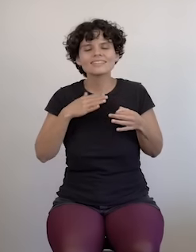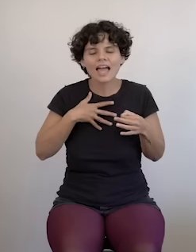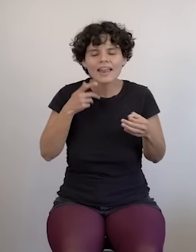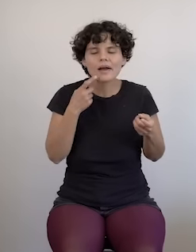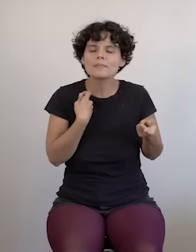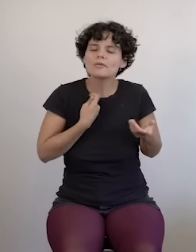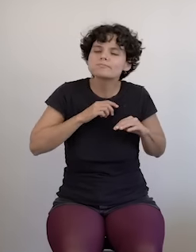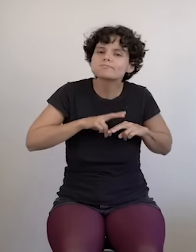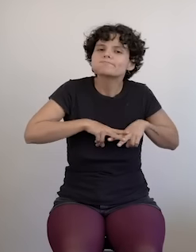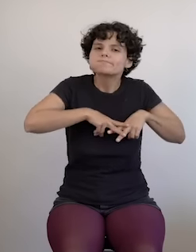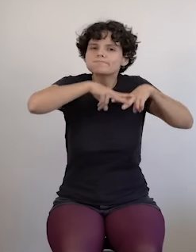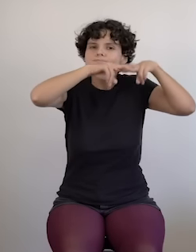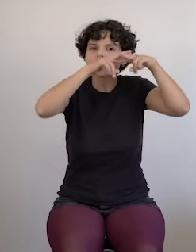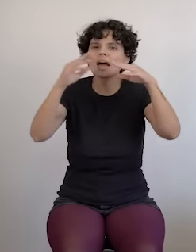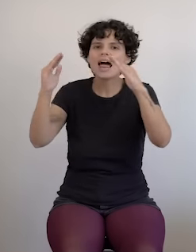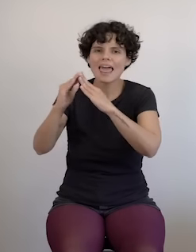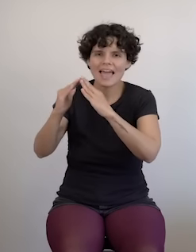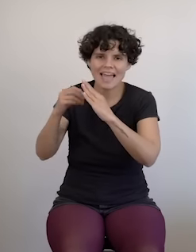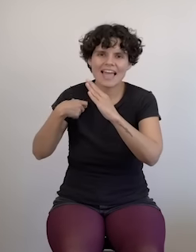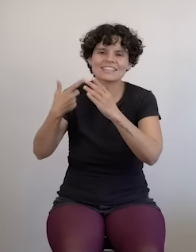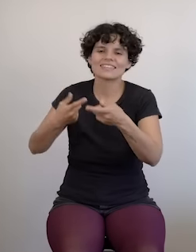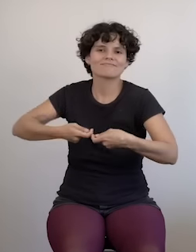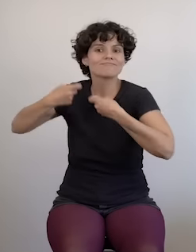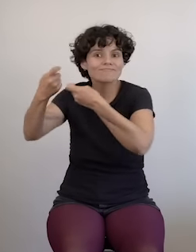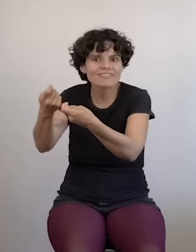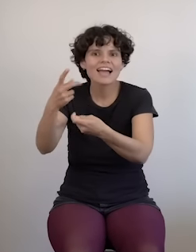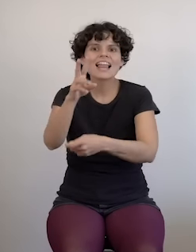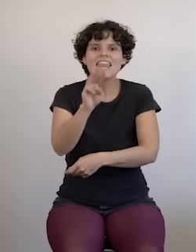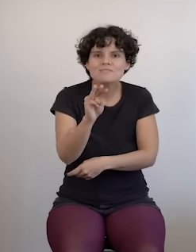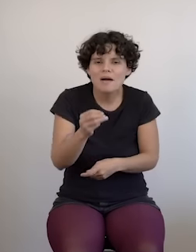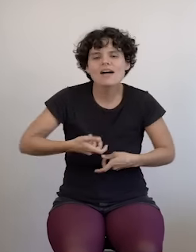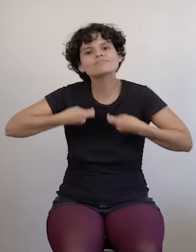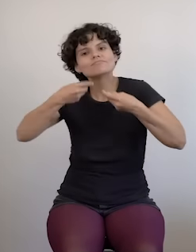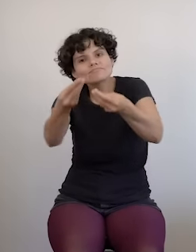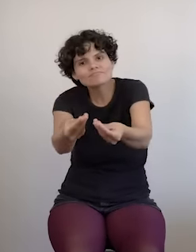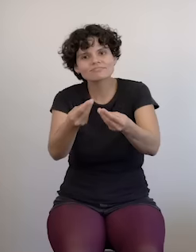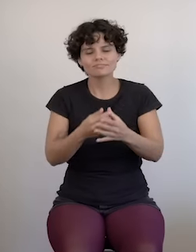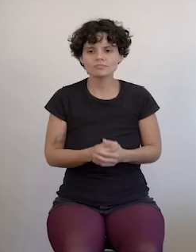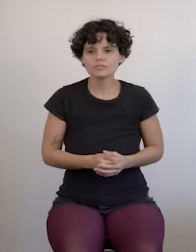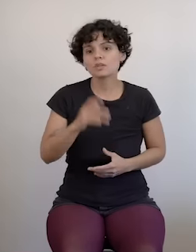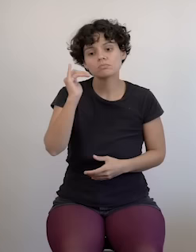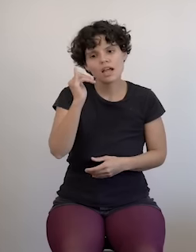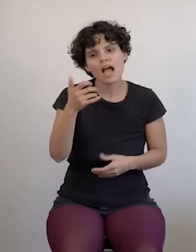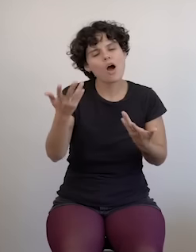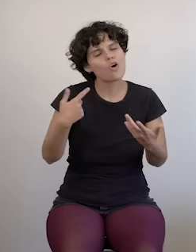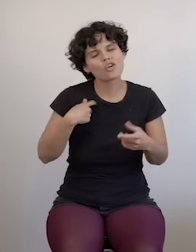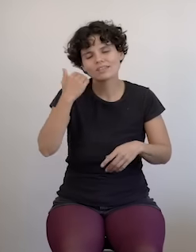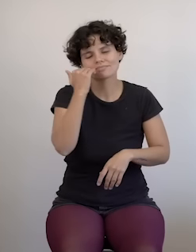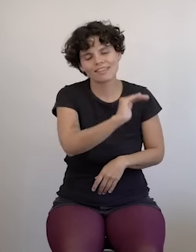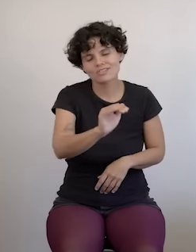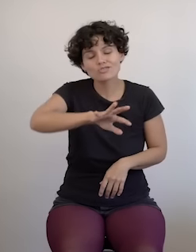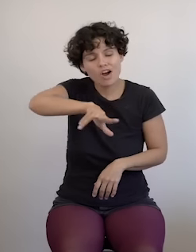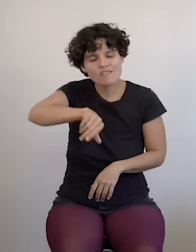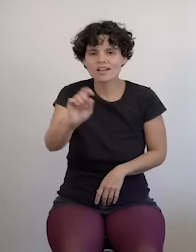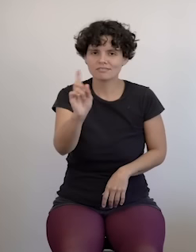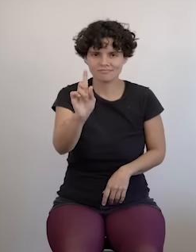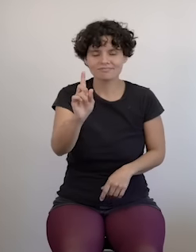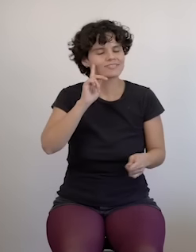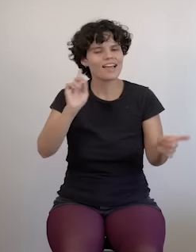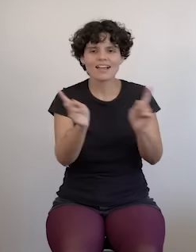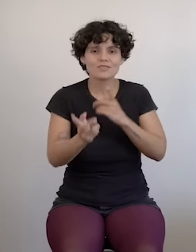mamá. Ahora sí, pues, papi. Sacar adelante a las viejas. Ahora sí, casa de niños que ya no van a robar, hermano. No van a robar, hermano. Ahora